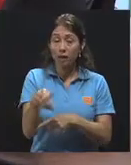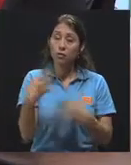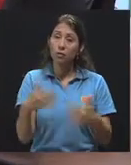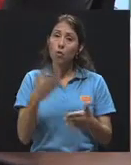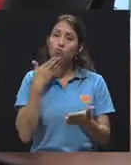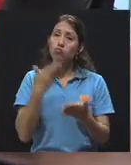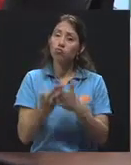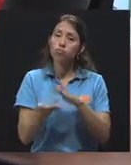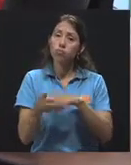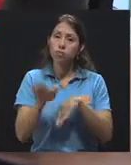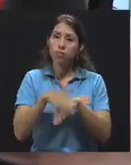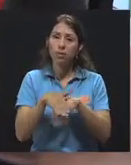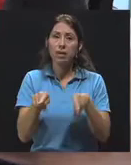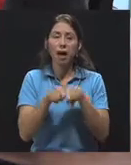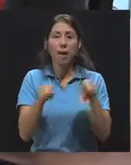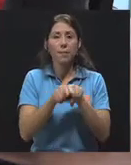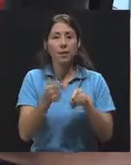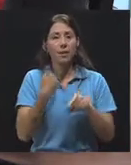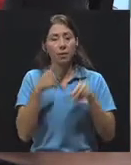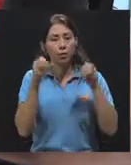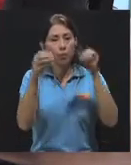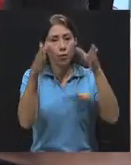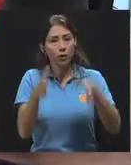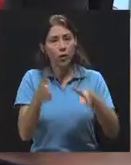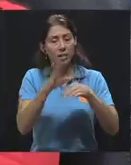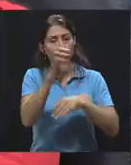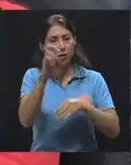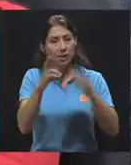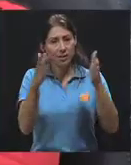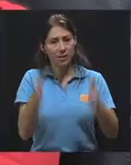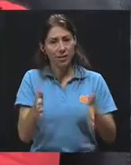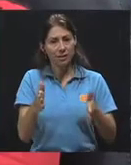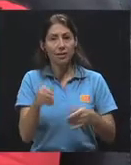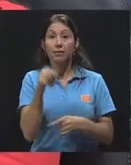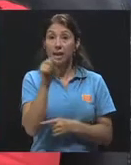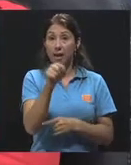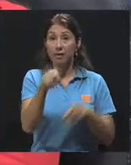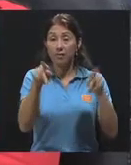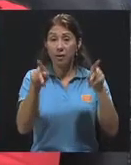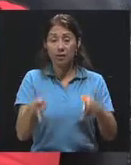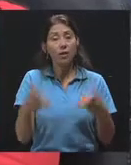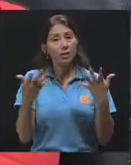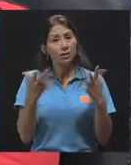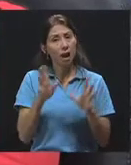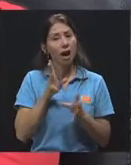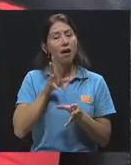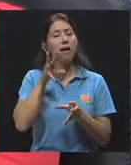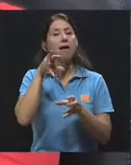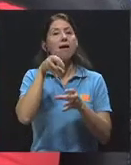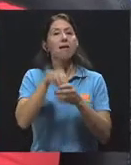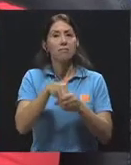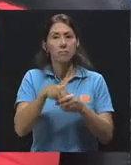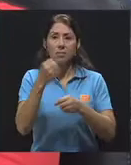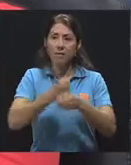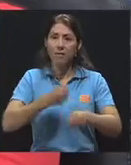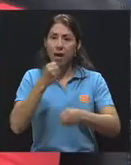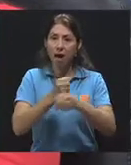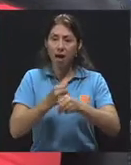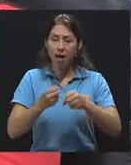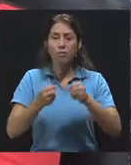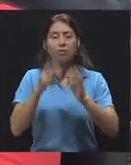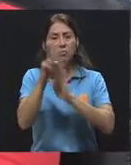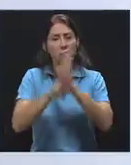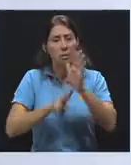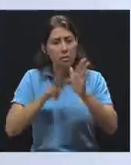tenemos profesores como costarricenses, uh-huh. Y son personas que de alguna forma se han visto como involucrados también